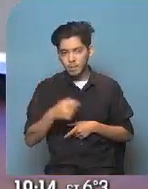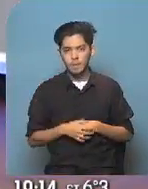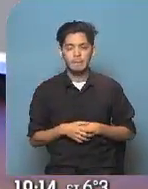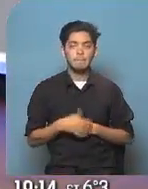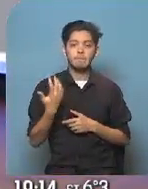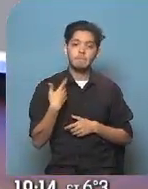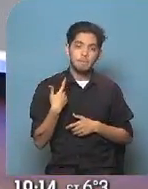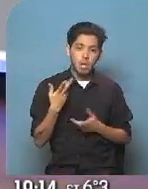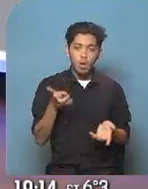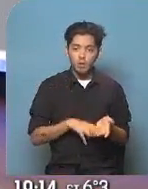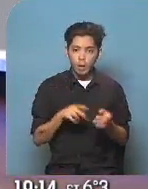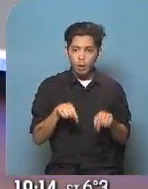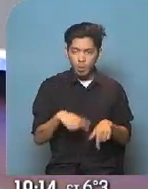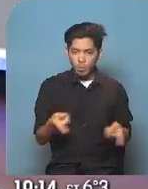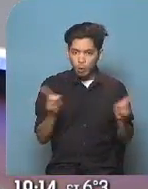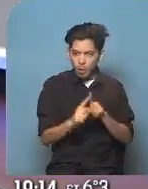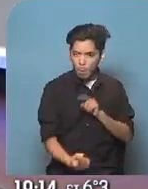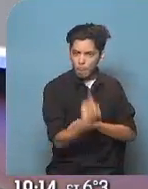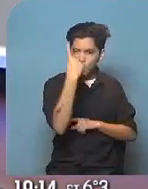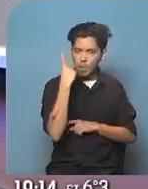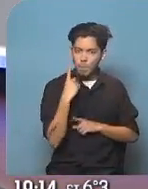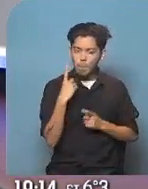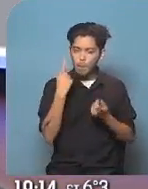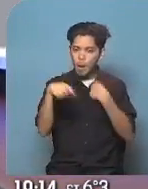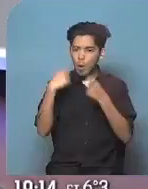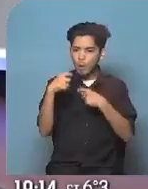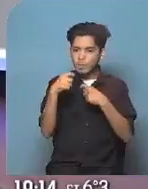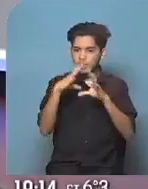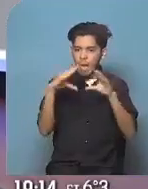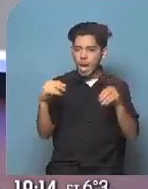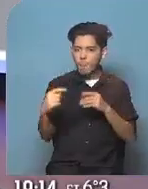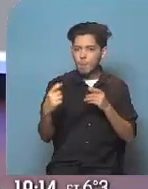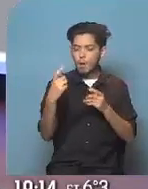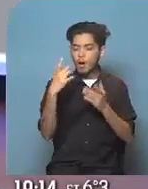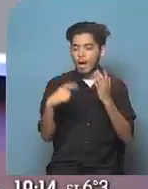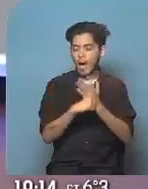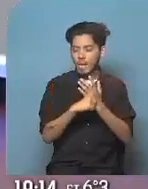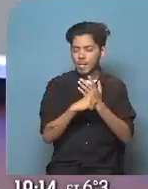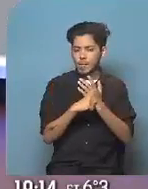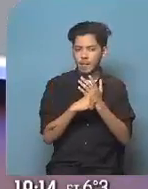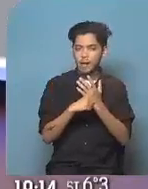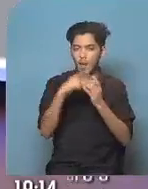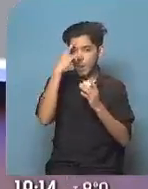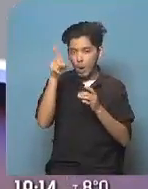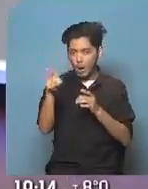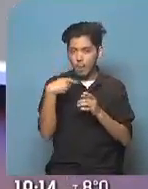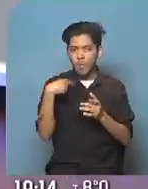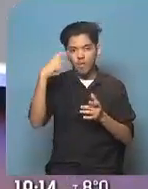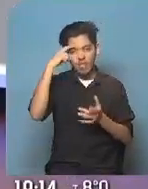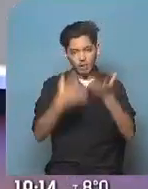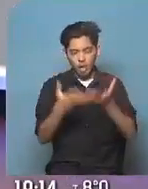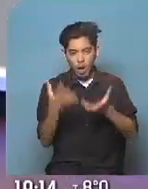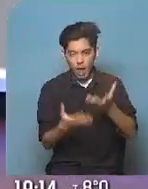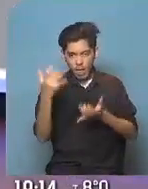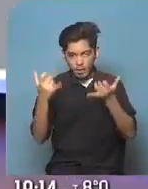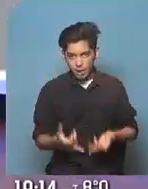La Argentina realizó la primera exportación de carne vacuna hacia Japón. Es un container con 10 toneladas. Lo anunció el